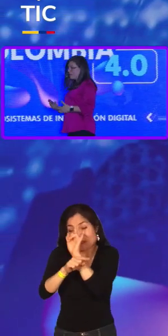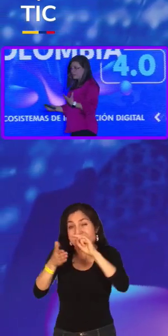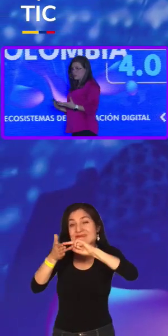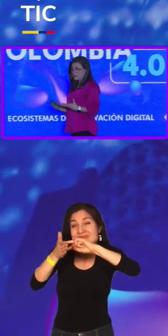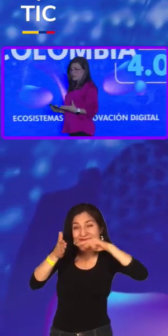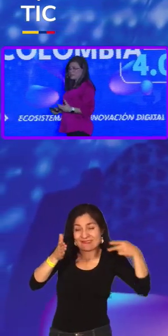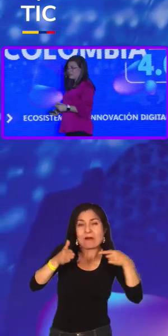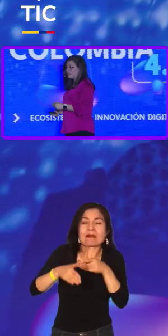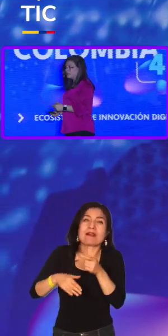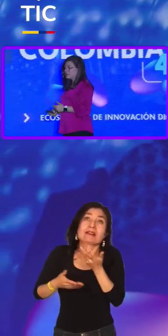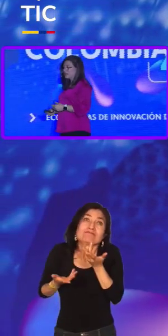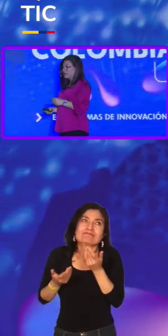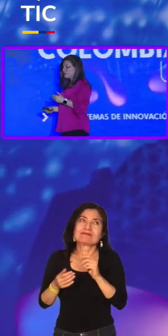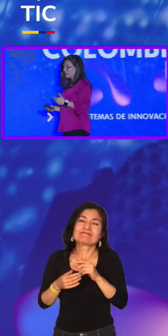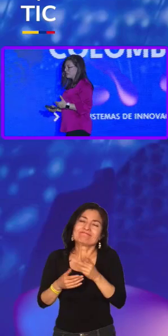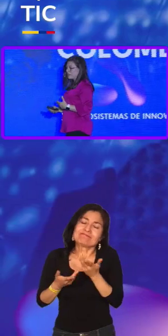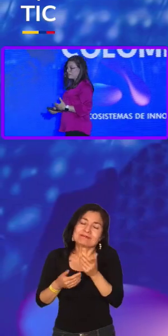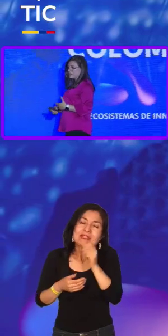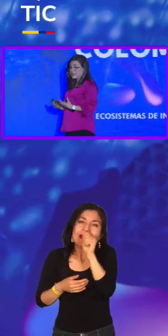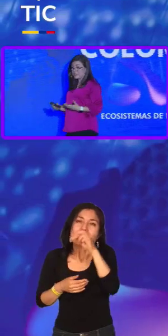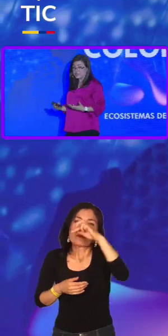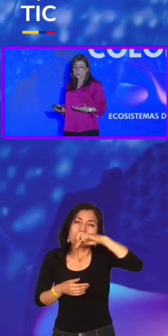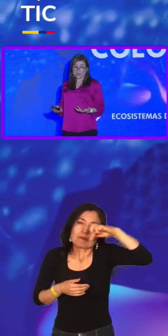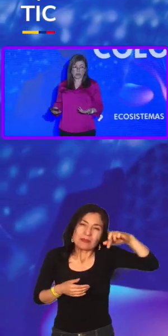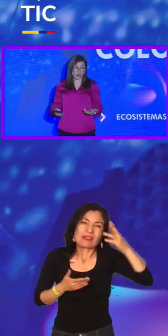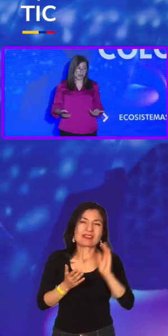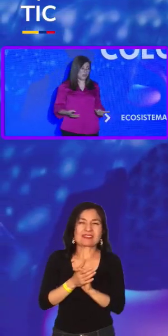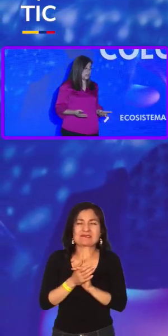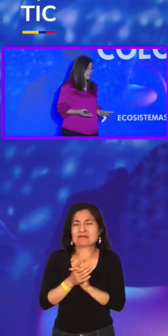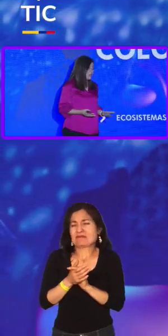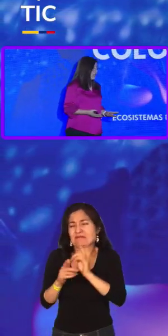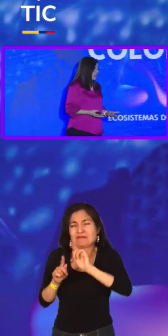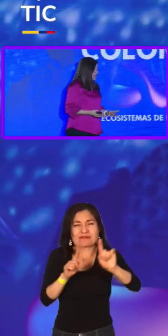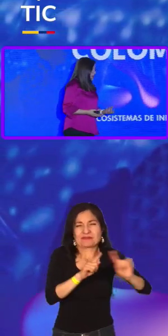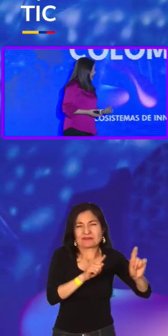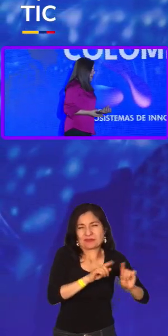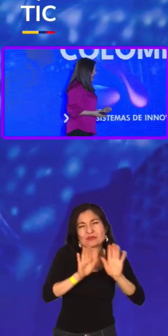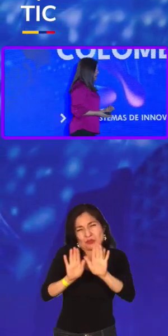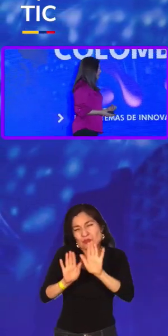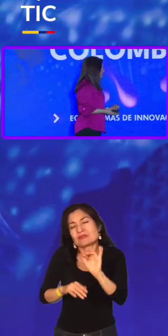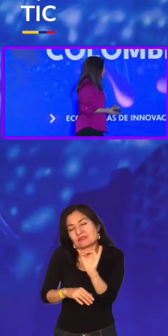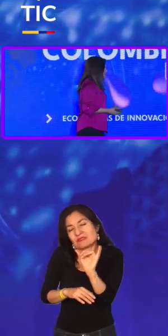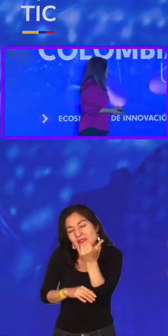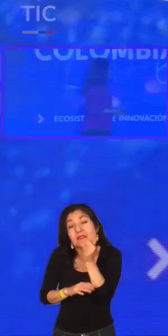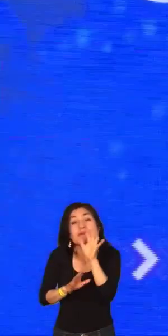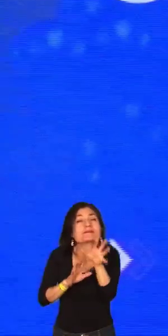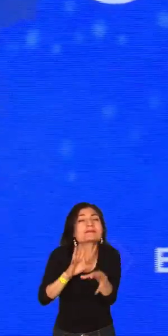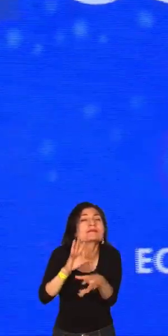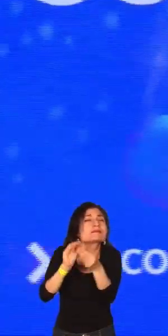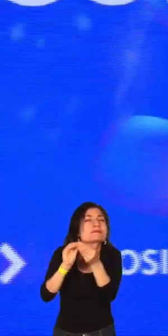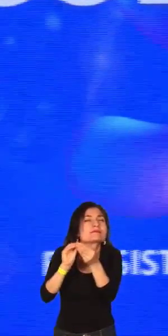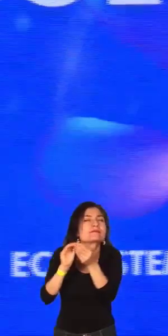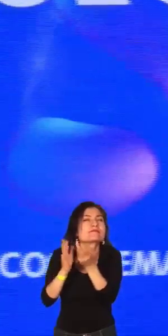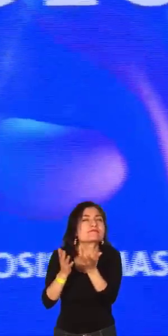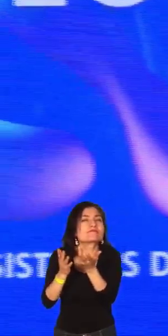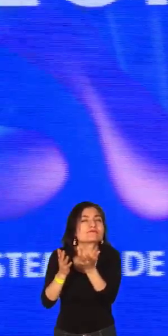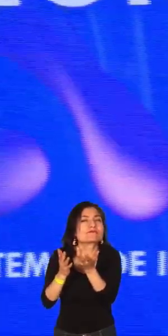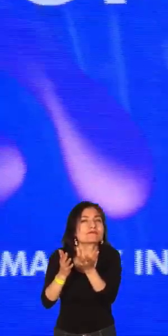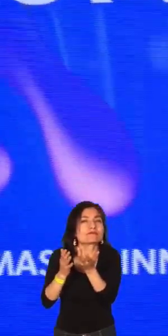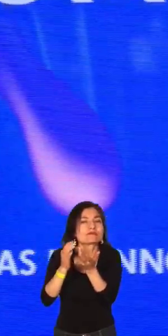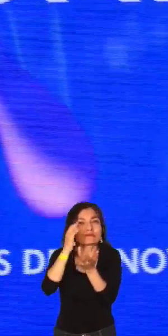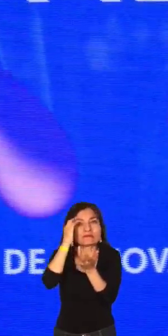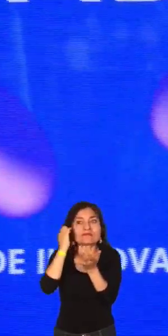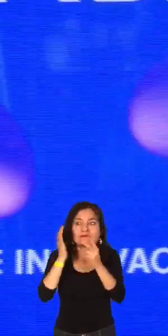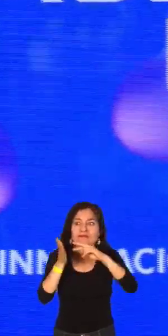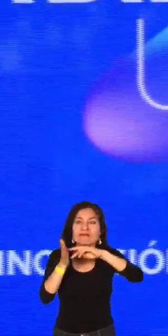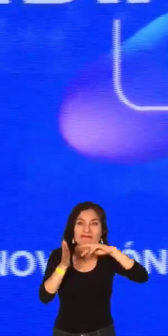de aplicaciones, llenarnos de lo que llamaríamos gadgets tecnológicos, sino es cómo puedo, con